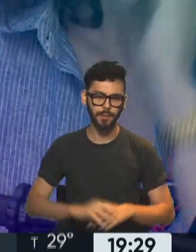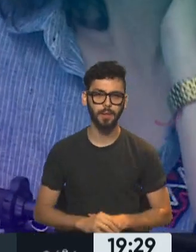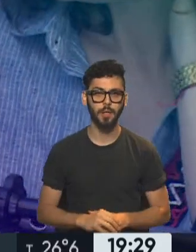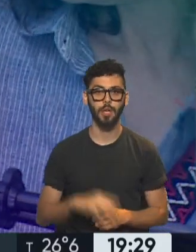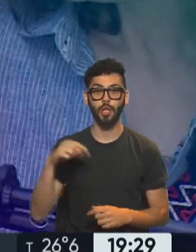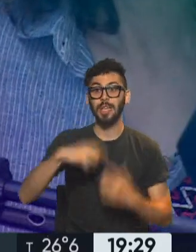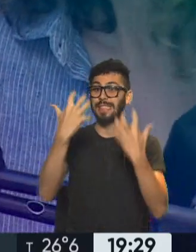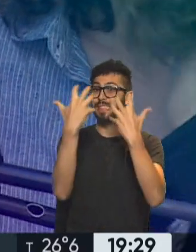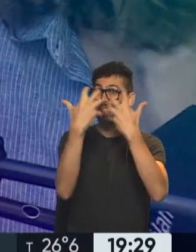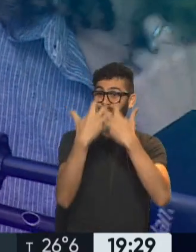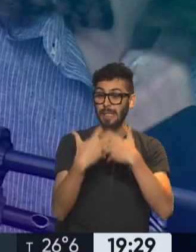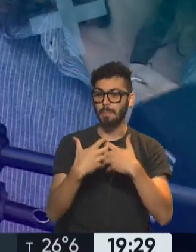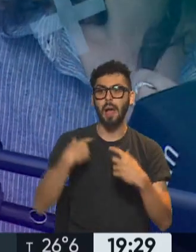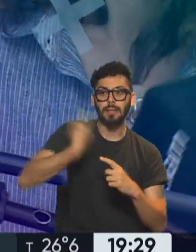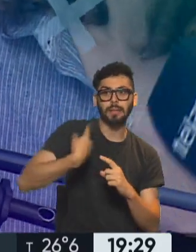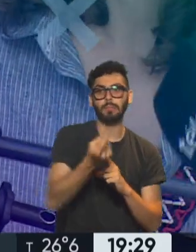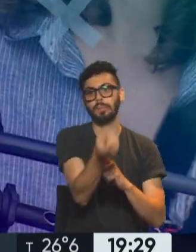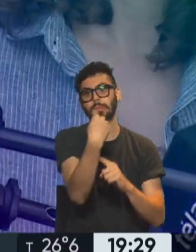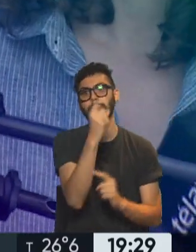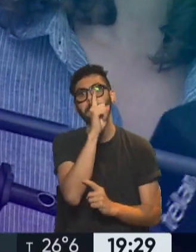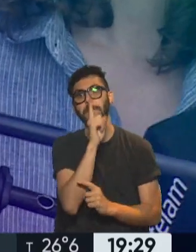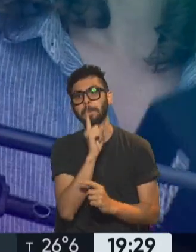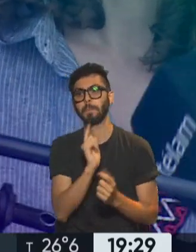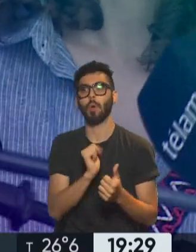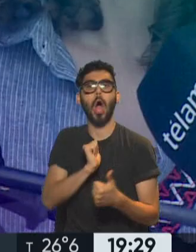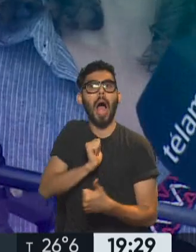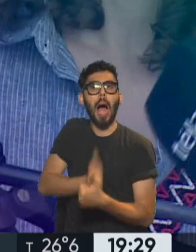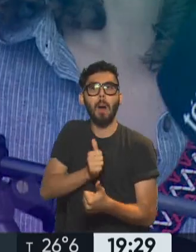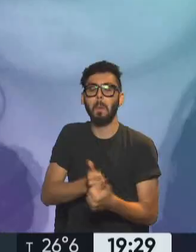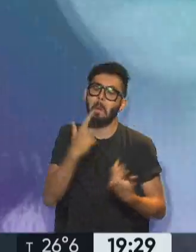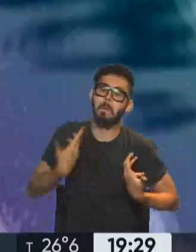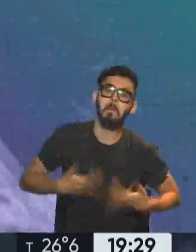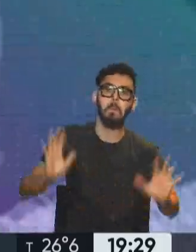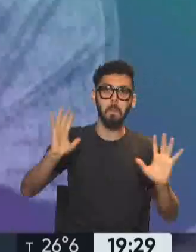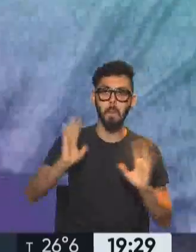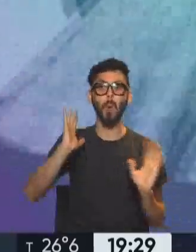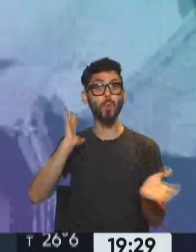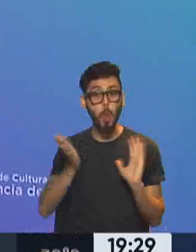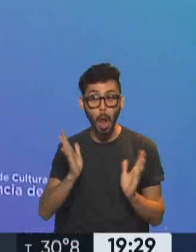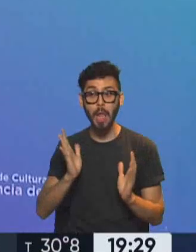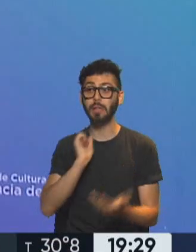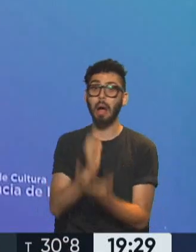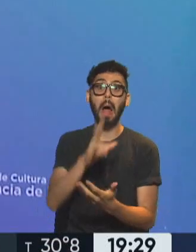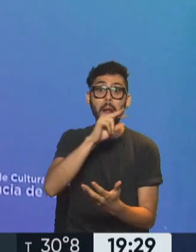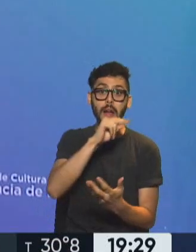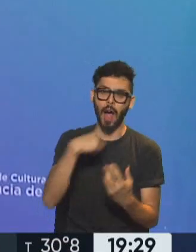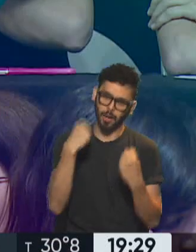que históricamente nos ha silenciado, naturalizando el abuso, la violencia y su impunidad.